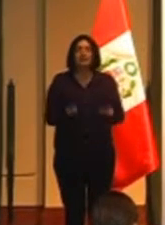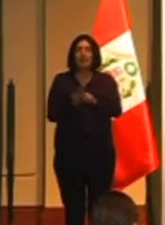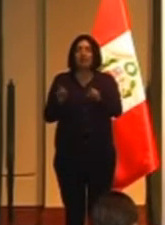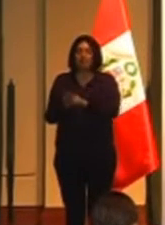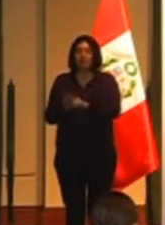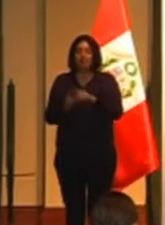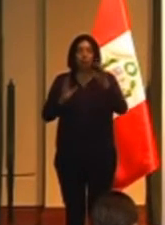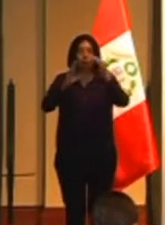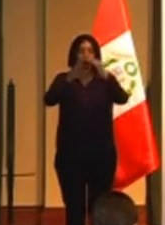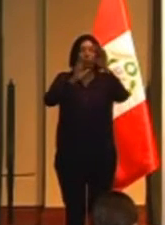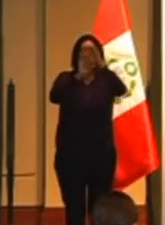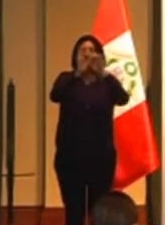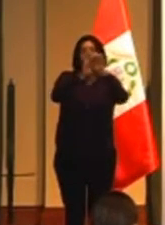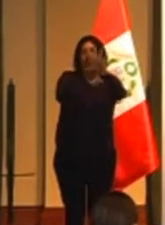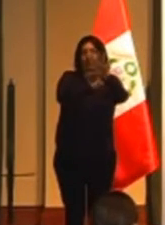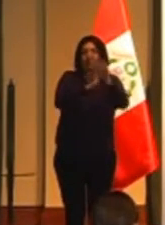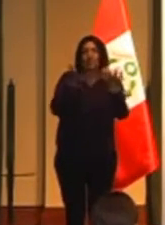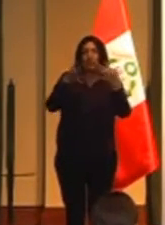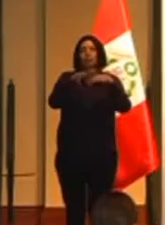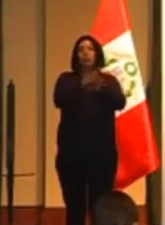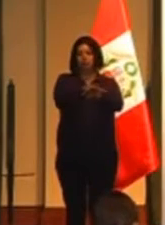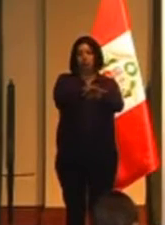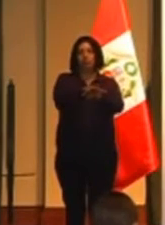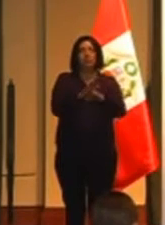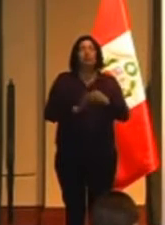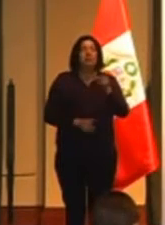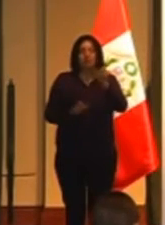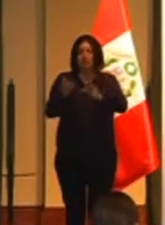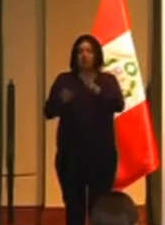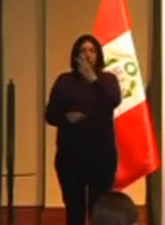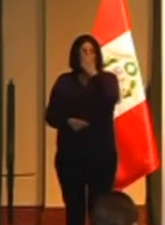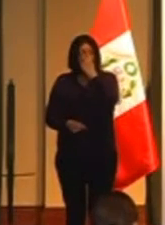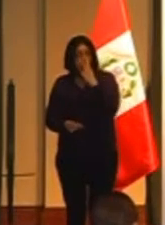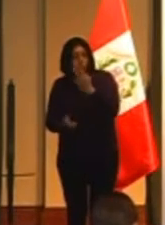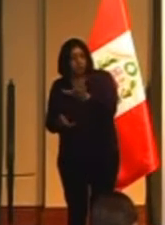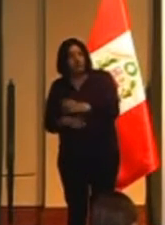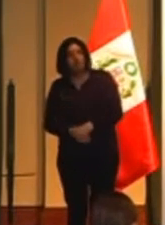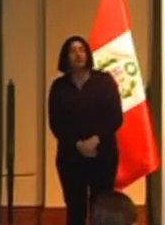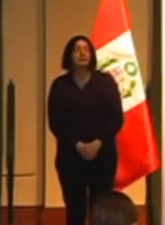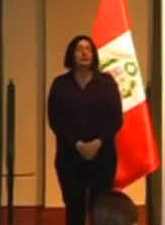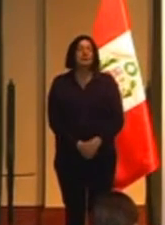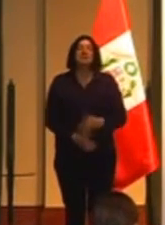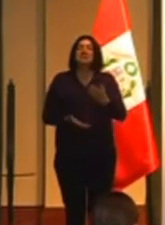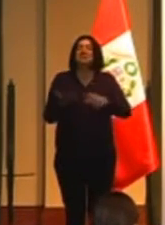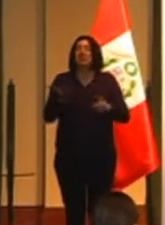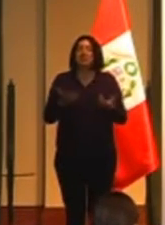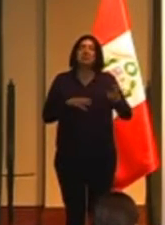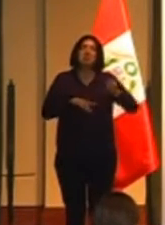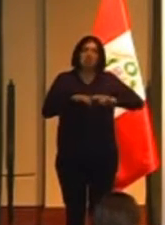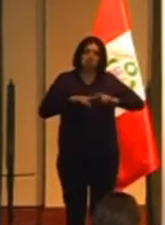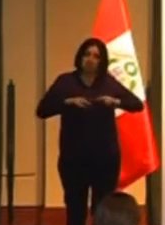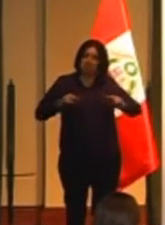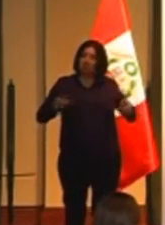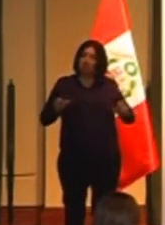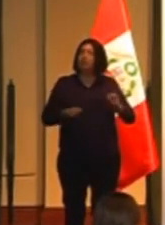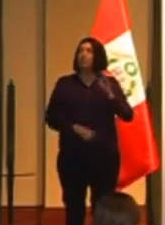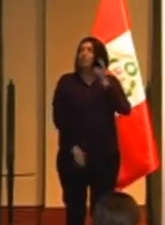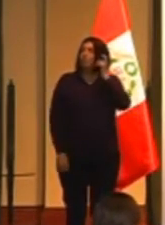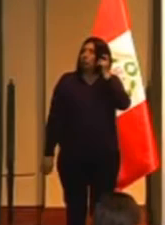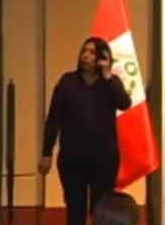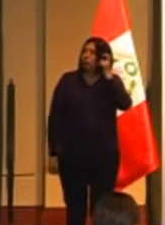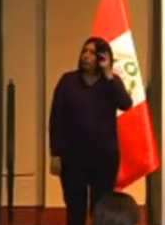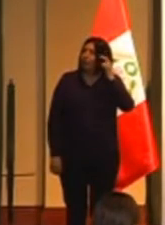cine inclusivo, cine para personas ciegas, que van, se sientan y escuchan la